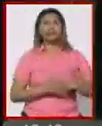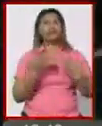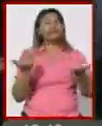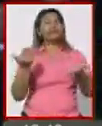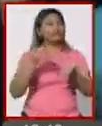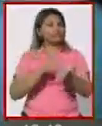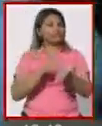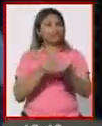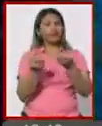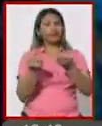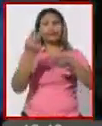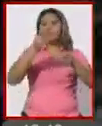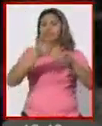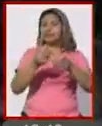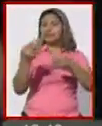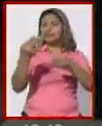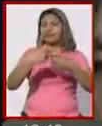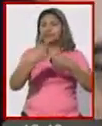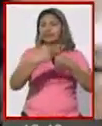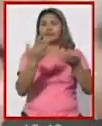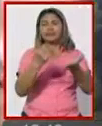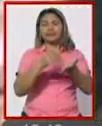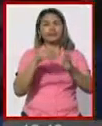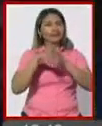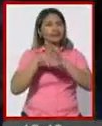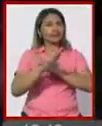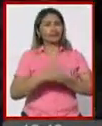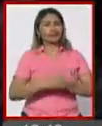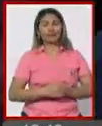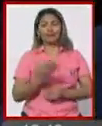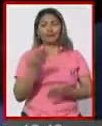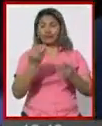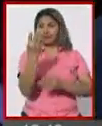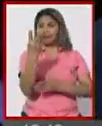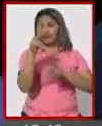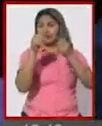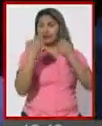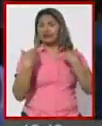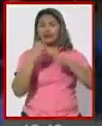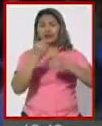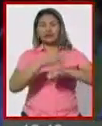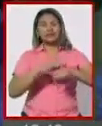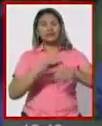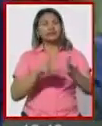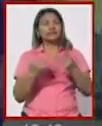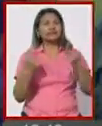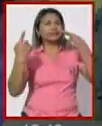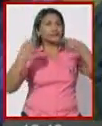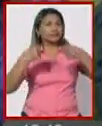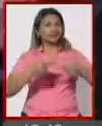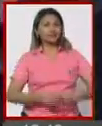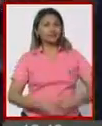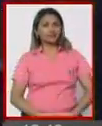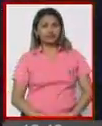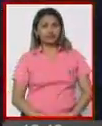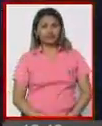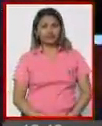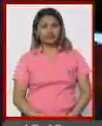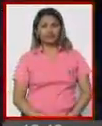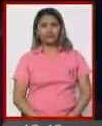ahora ellos, ahí están metiéndose ahí. Al menos 4 personas resultaron heridas en este enfrentamiento.